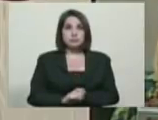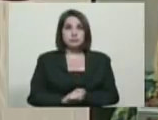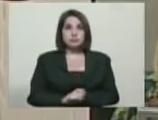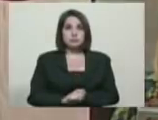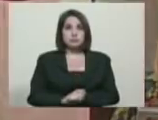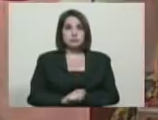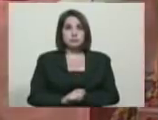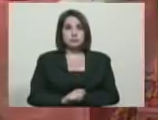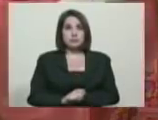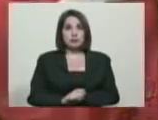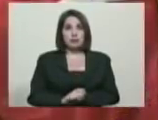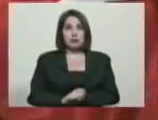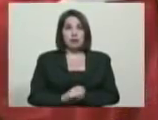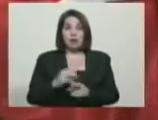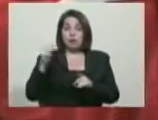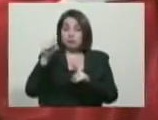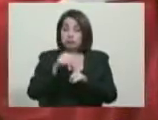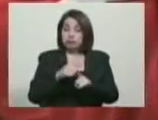Una larga lucha